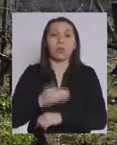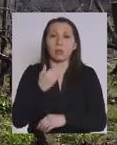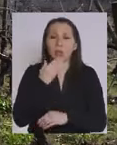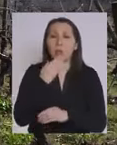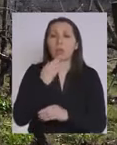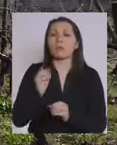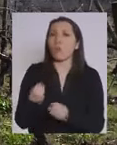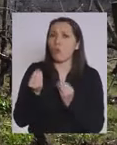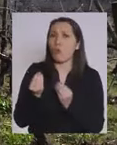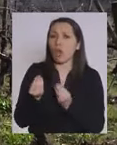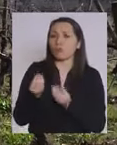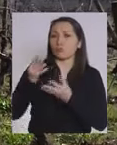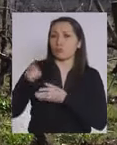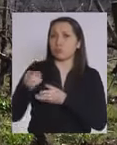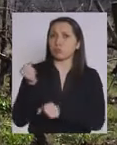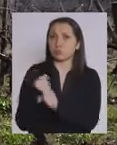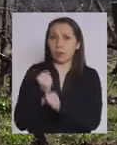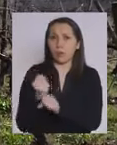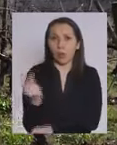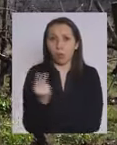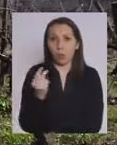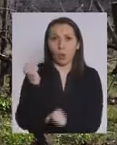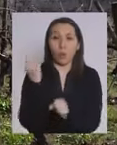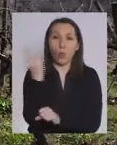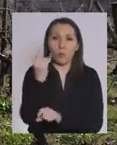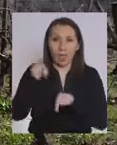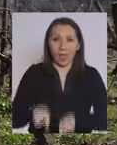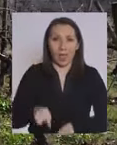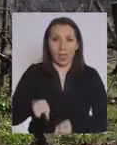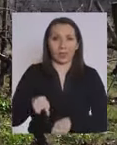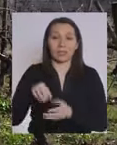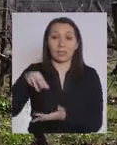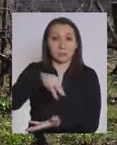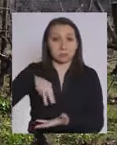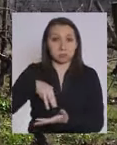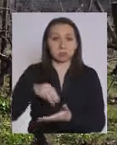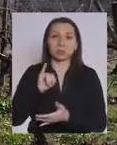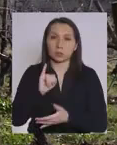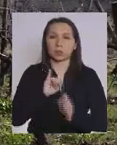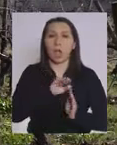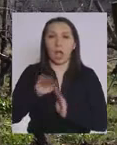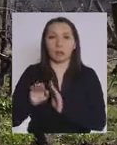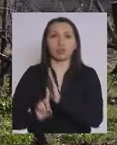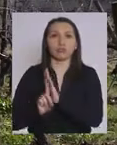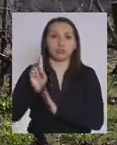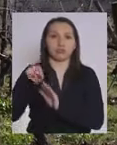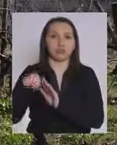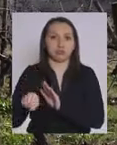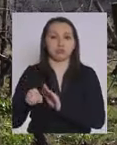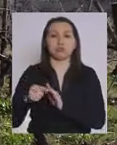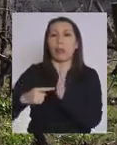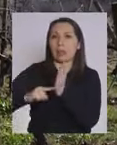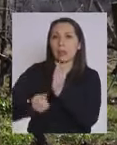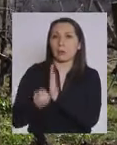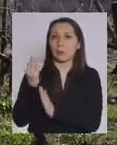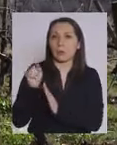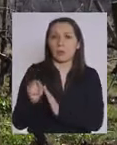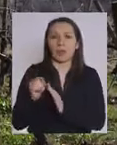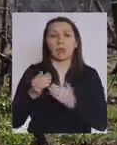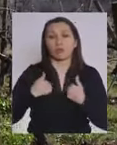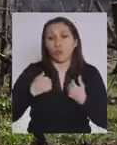valoró el trabajo que han hecho estas dos universidades acá así que vamos a apoyar el desarrollo de esta técnica dentro de